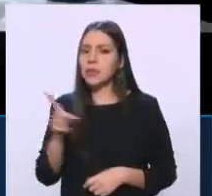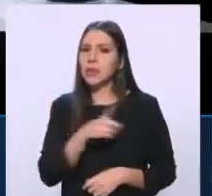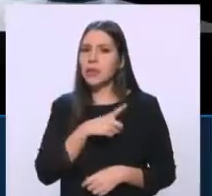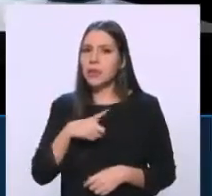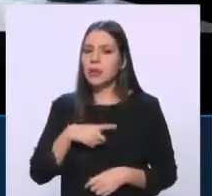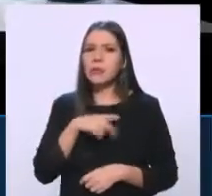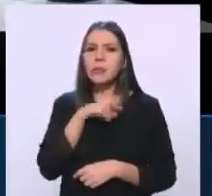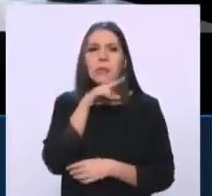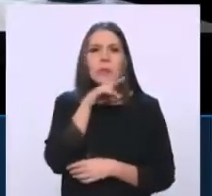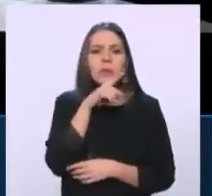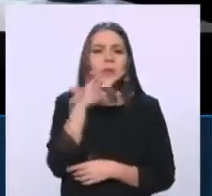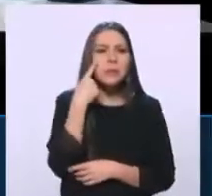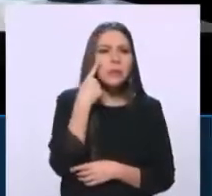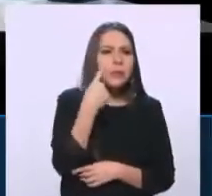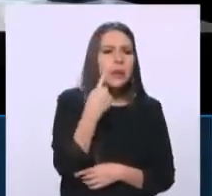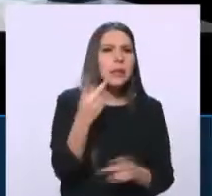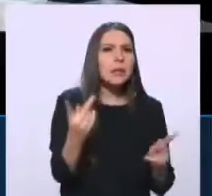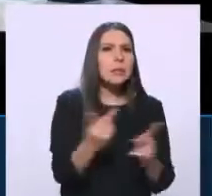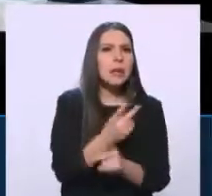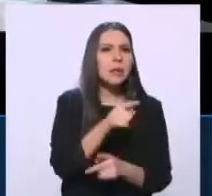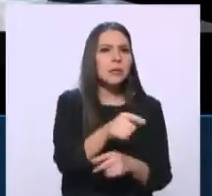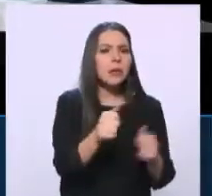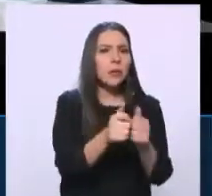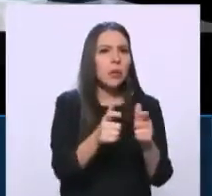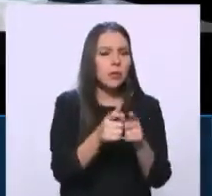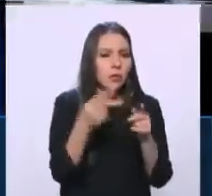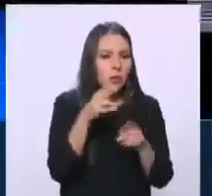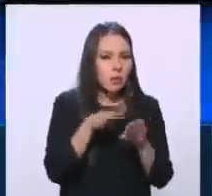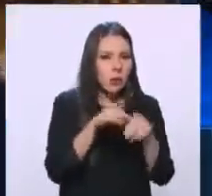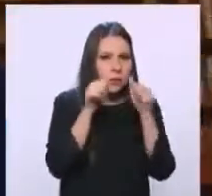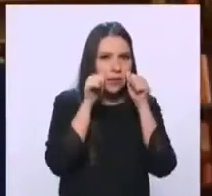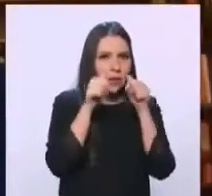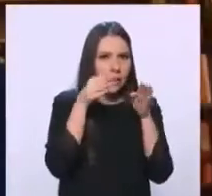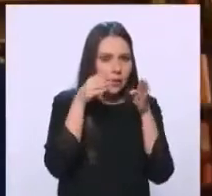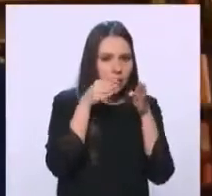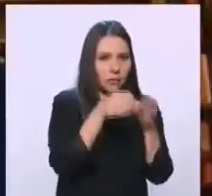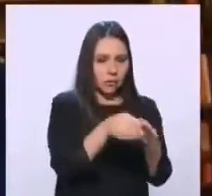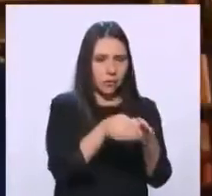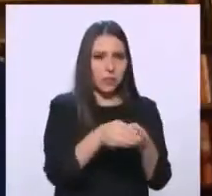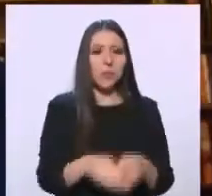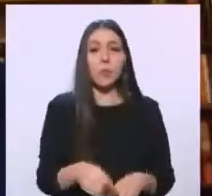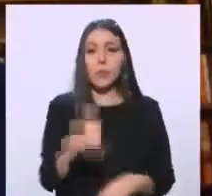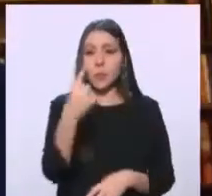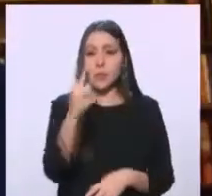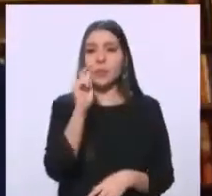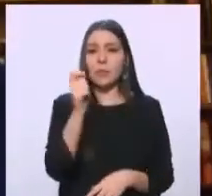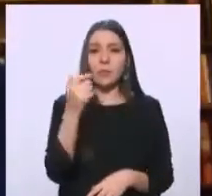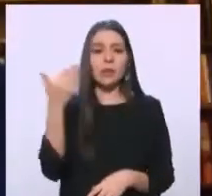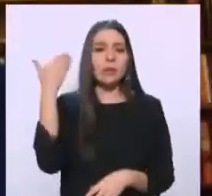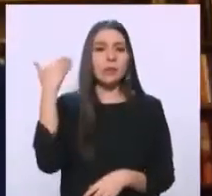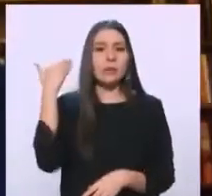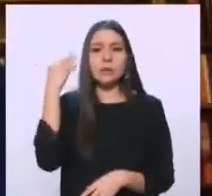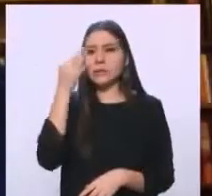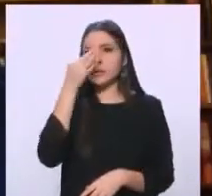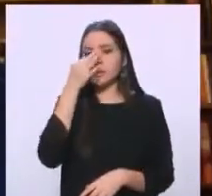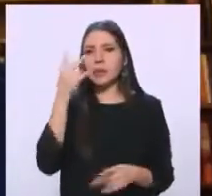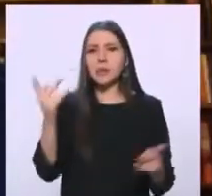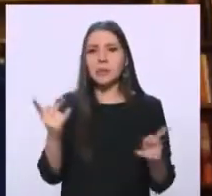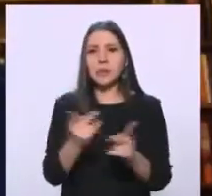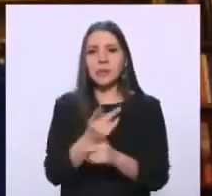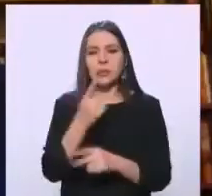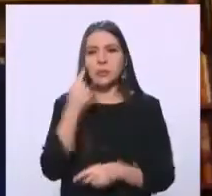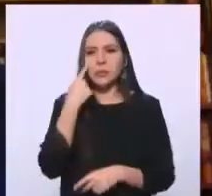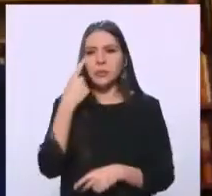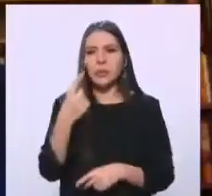lo que ocurre con este movimiento. Uno de esos motivos es el antecedente histórico reciente y el contexto global que